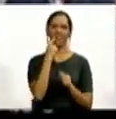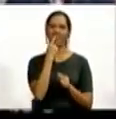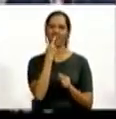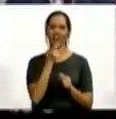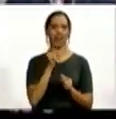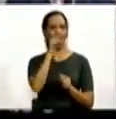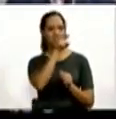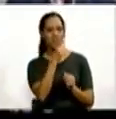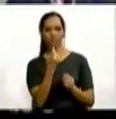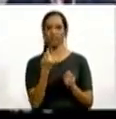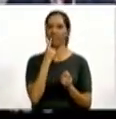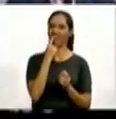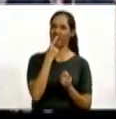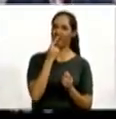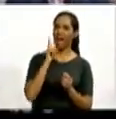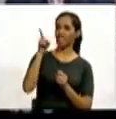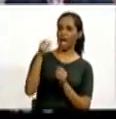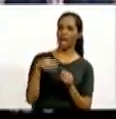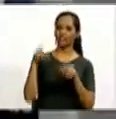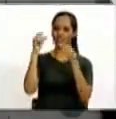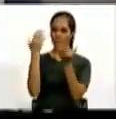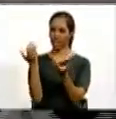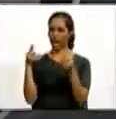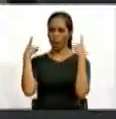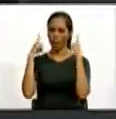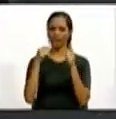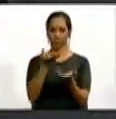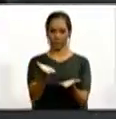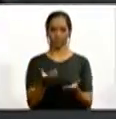Zule? ¿Y a qué cuántos dientes le falta? Ah, este es Macuto. Así, así voy yo.